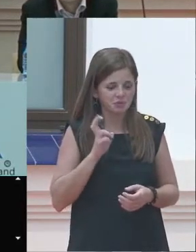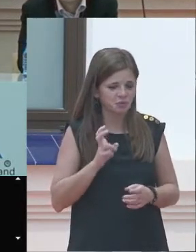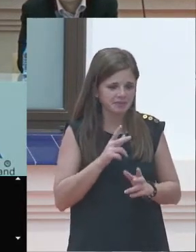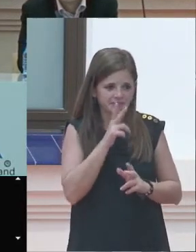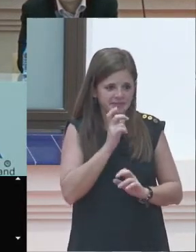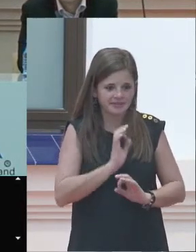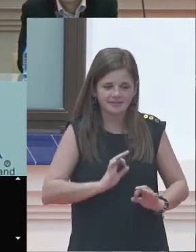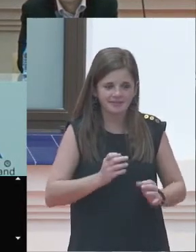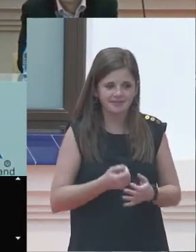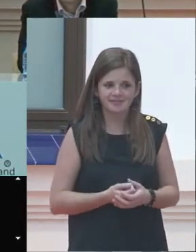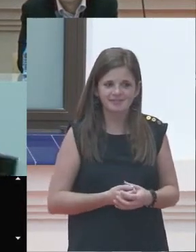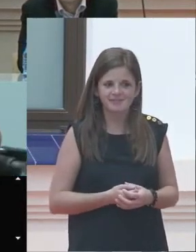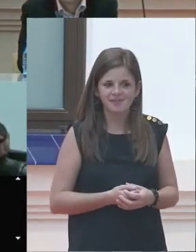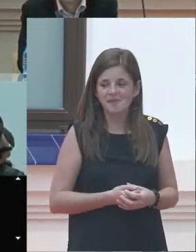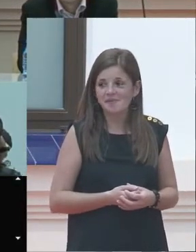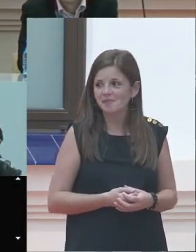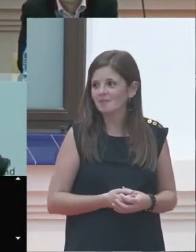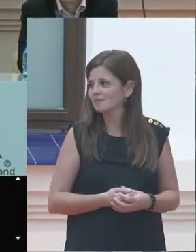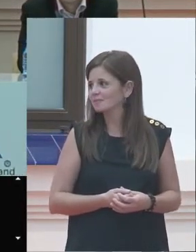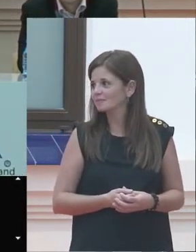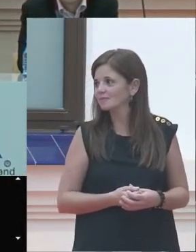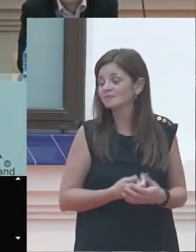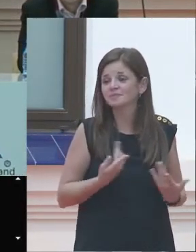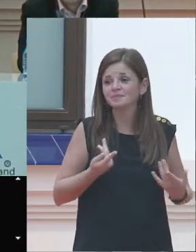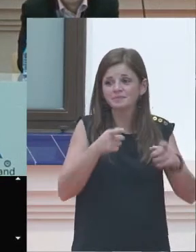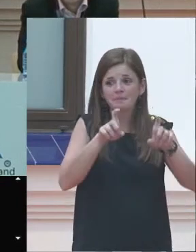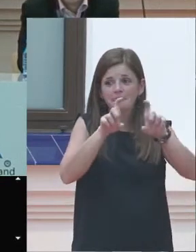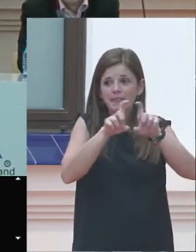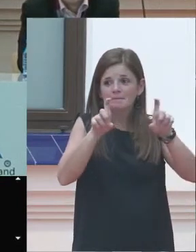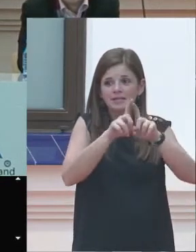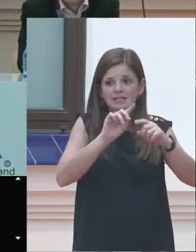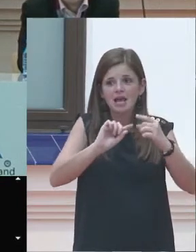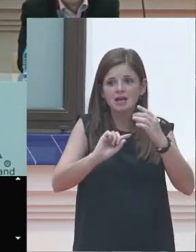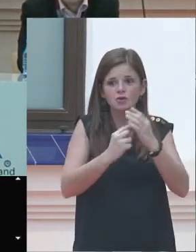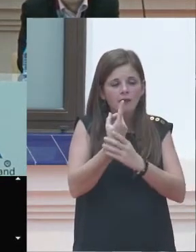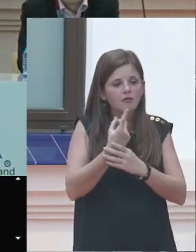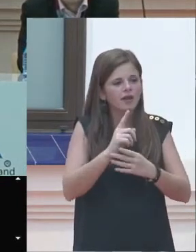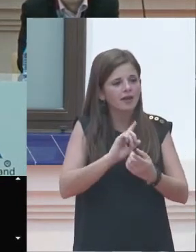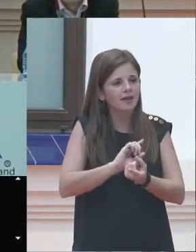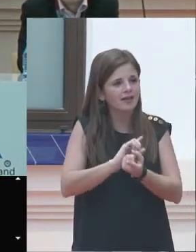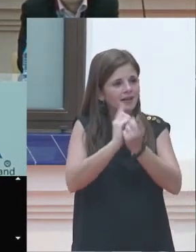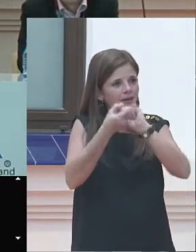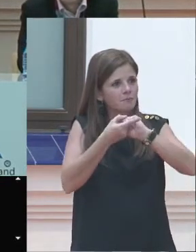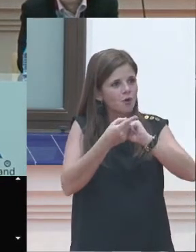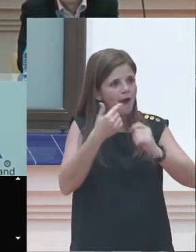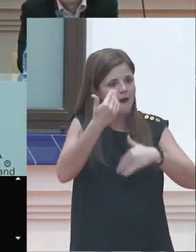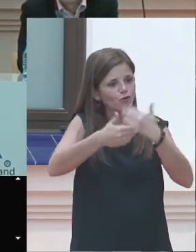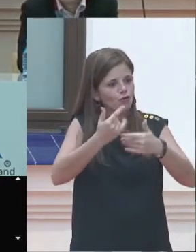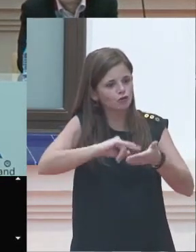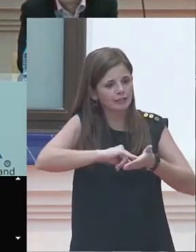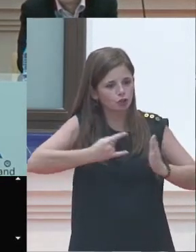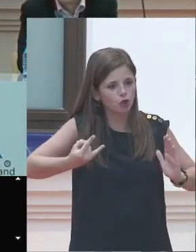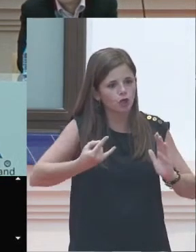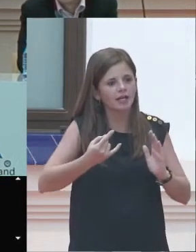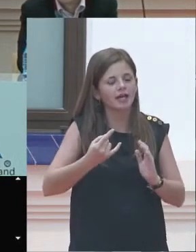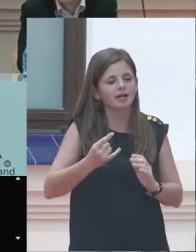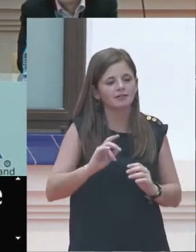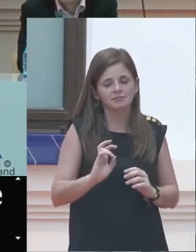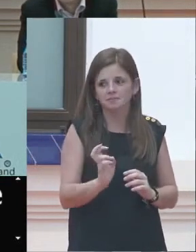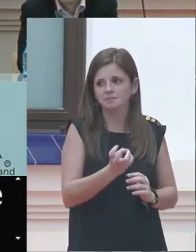su reconocimiento como IBIT, empresa innovadora de base tecnológica, aplican desde el año 2000 la evolución tecnológica a la mejora de